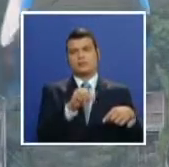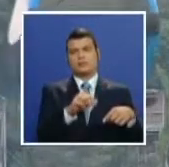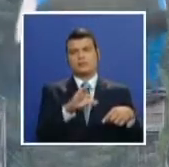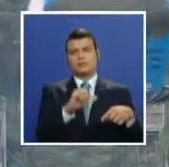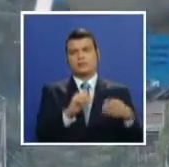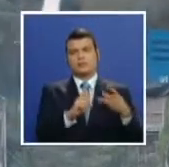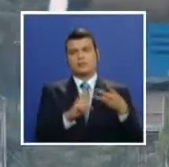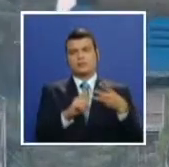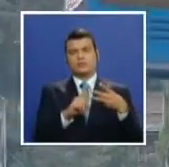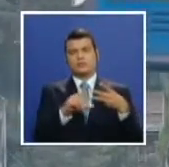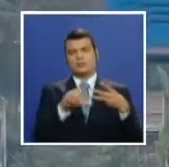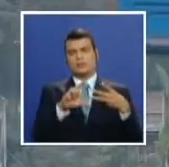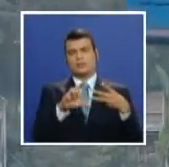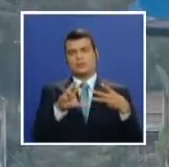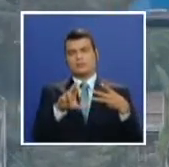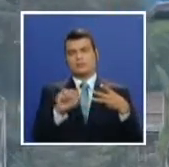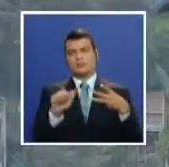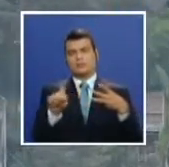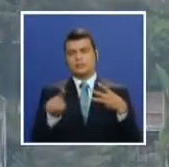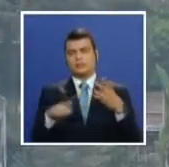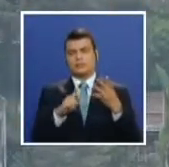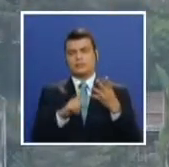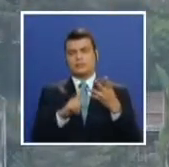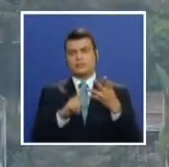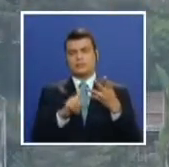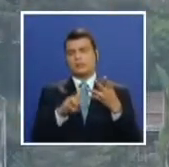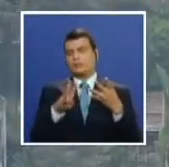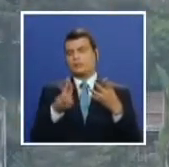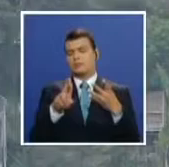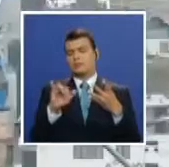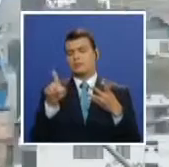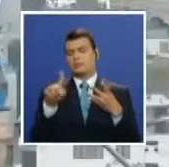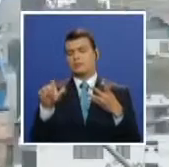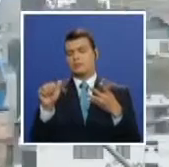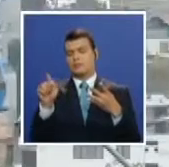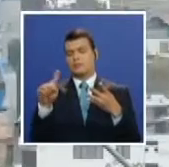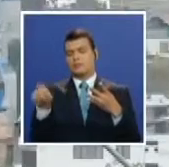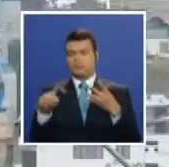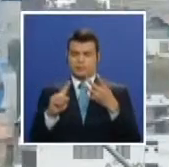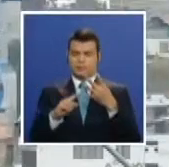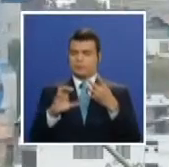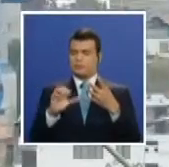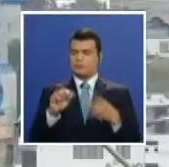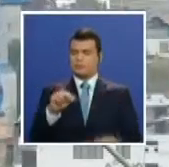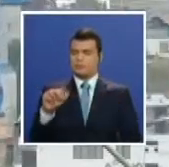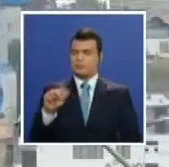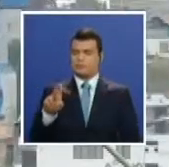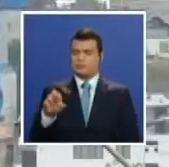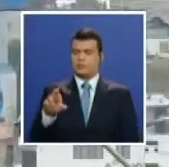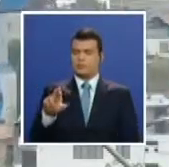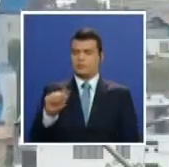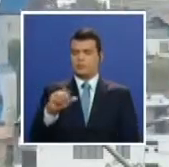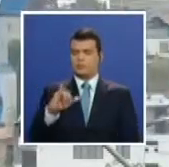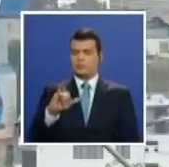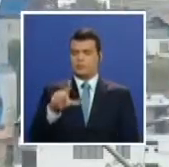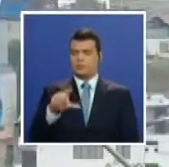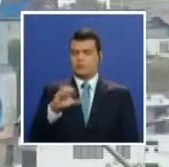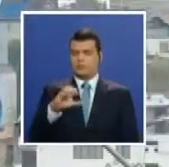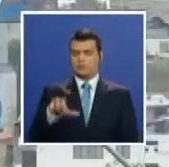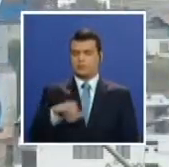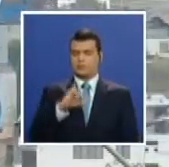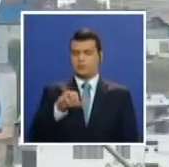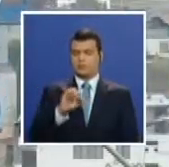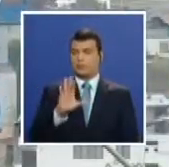esto es una noticia importante que definitivamente mejorará la economía del cerrador que sus habitantes yo creo que se va a convertir hasta en paseo